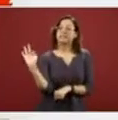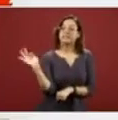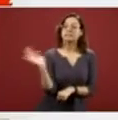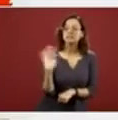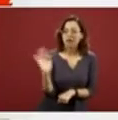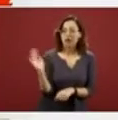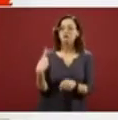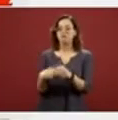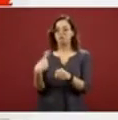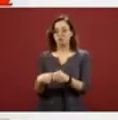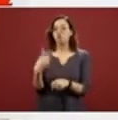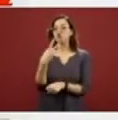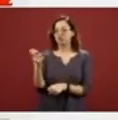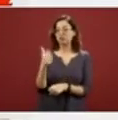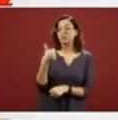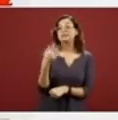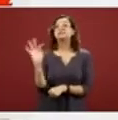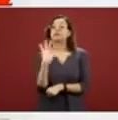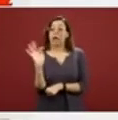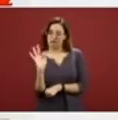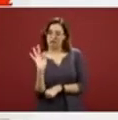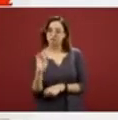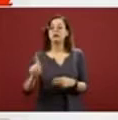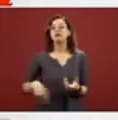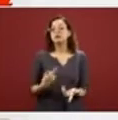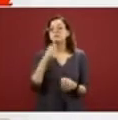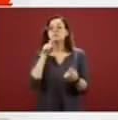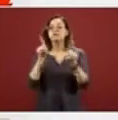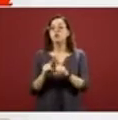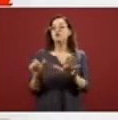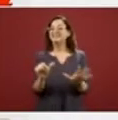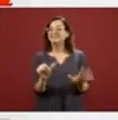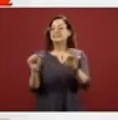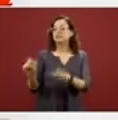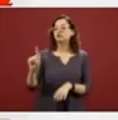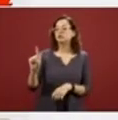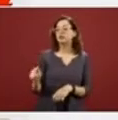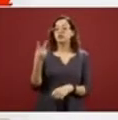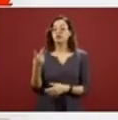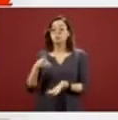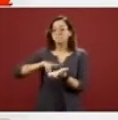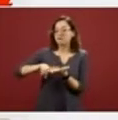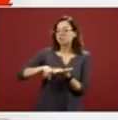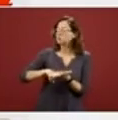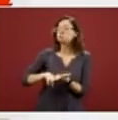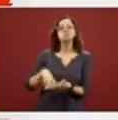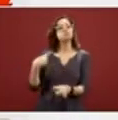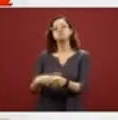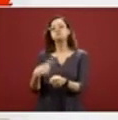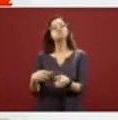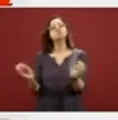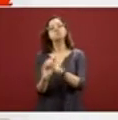de 206, pero también tenemos ya 672 casos descartados que han tenido un